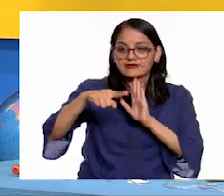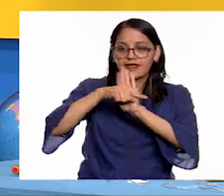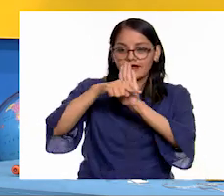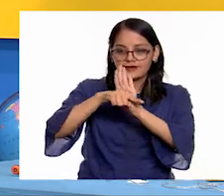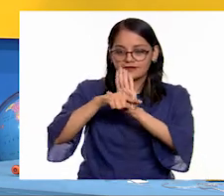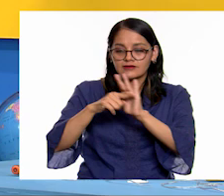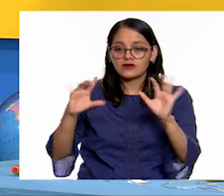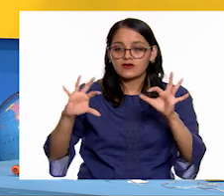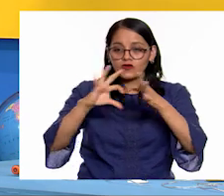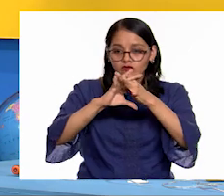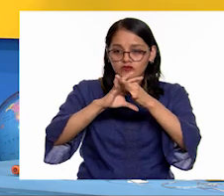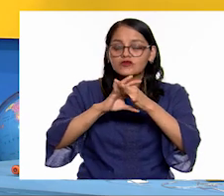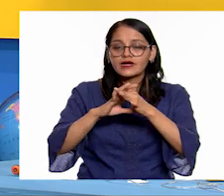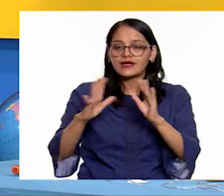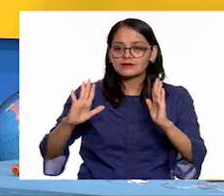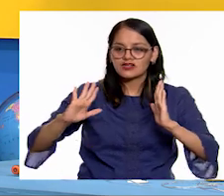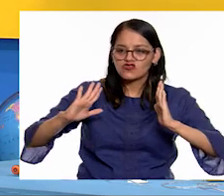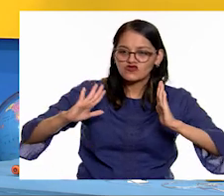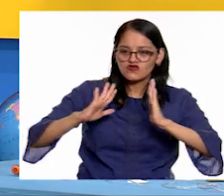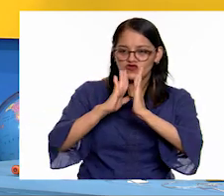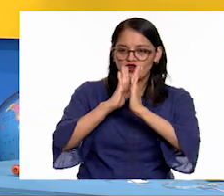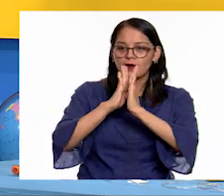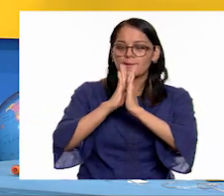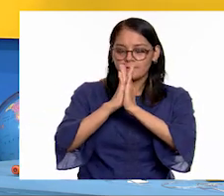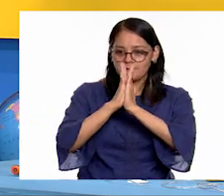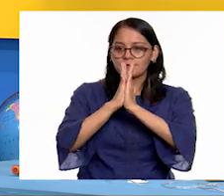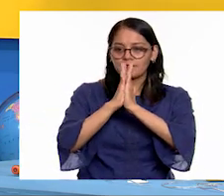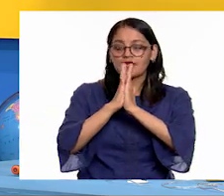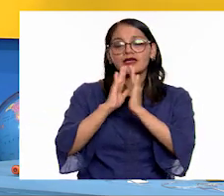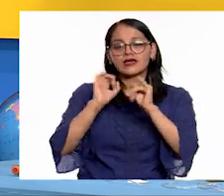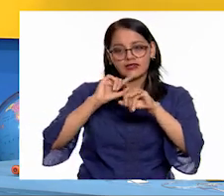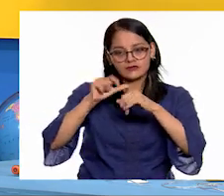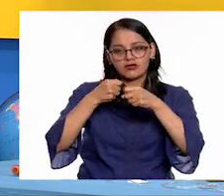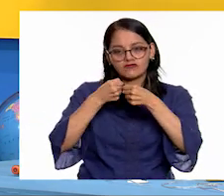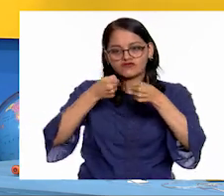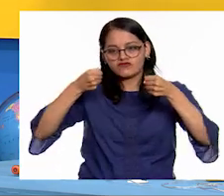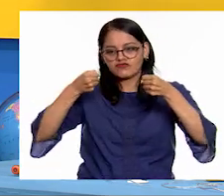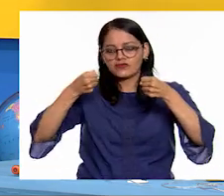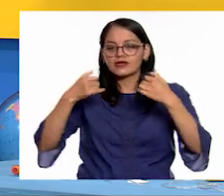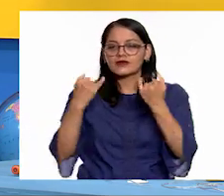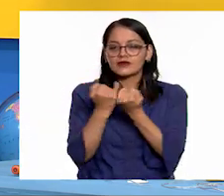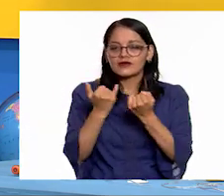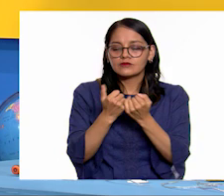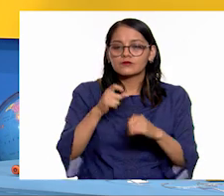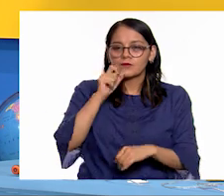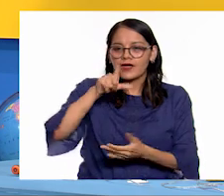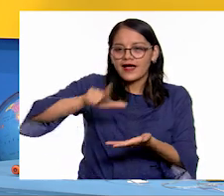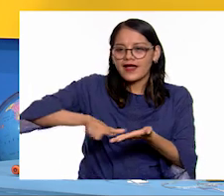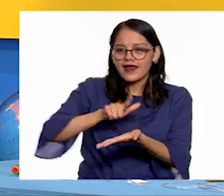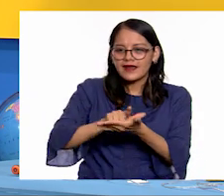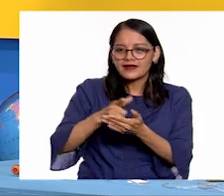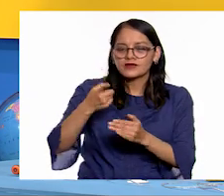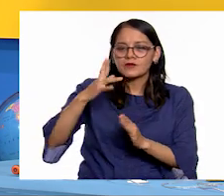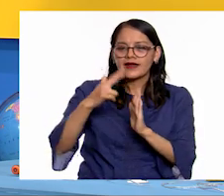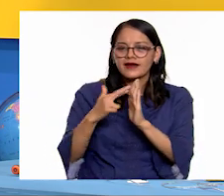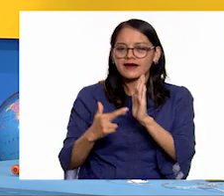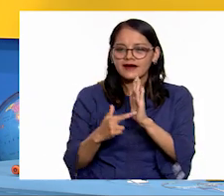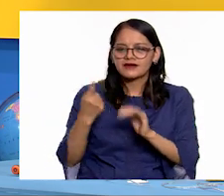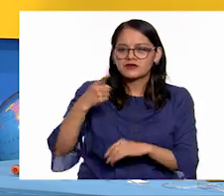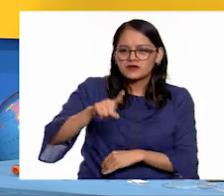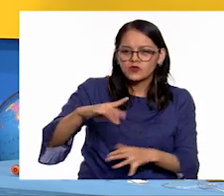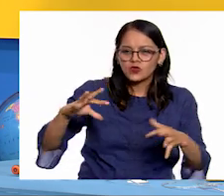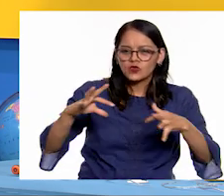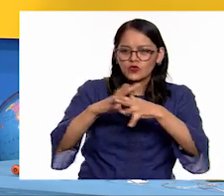Esto produce una fuerza de atracción y de repulsión entre esas partículas siguiendo una ley de relación muy